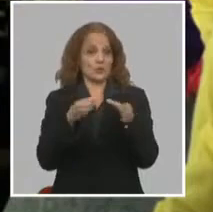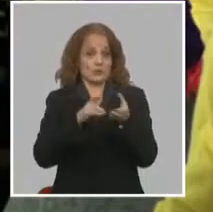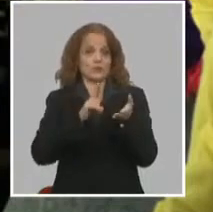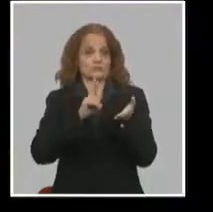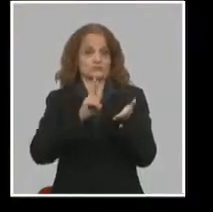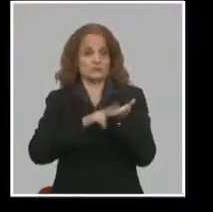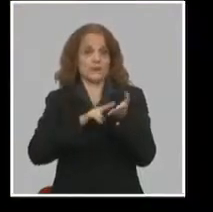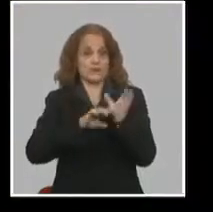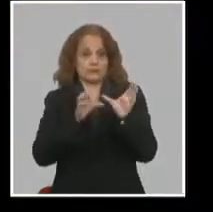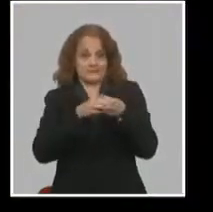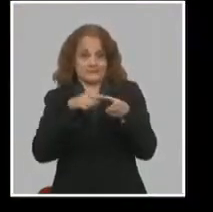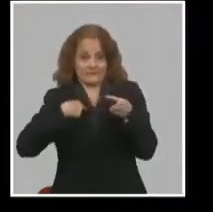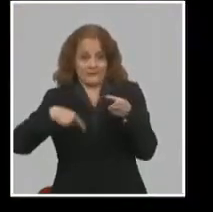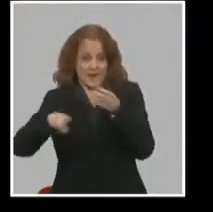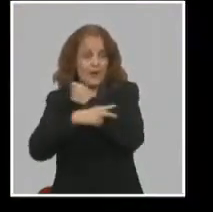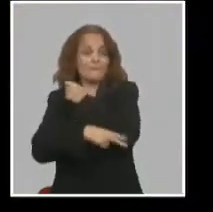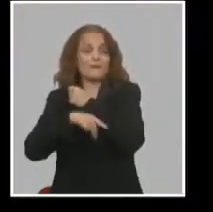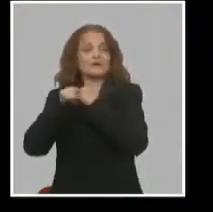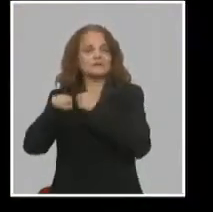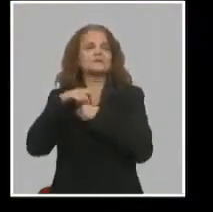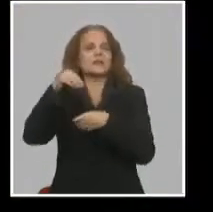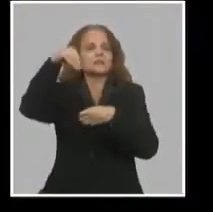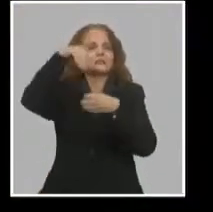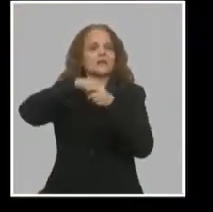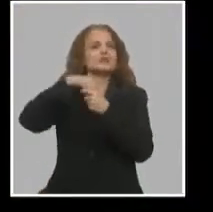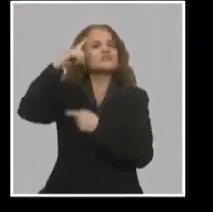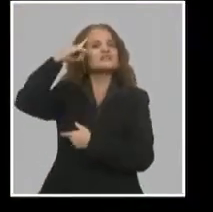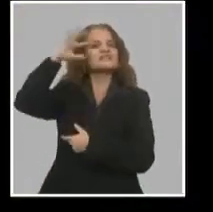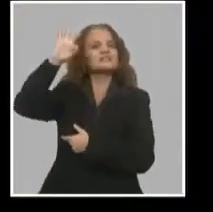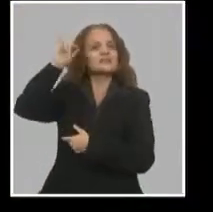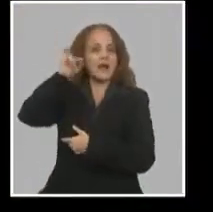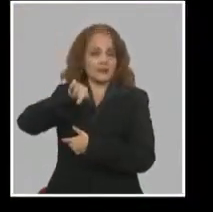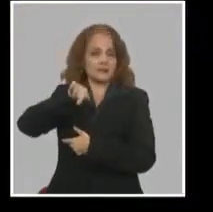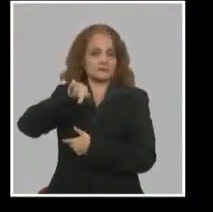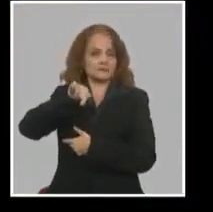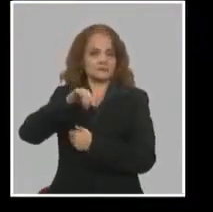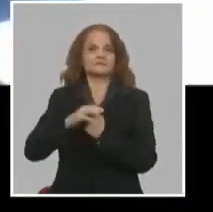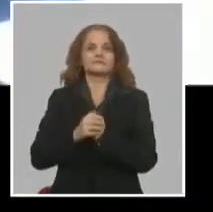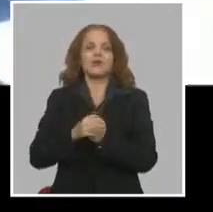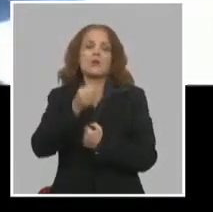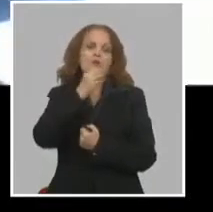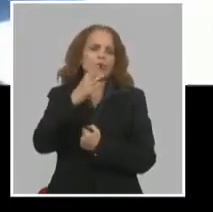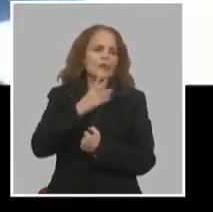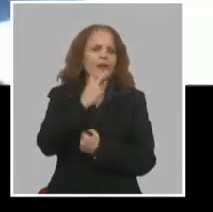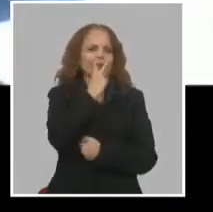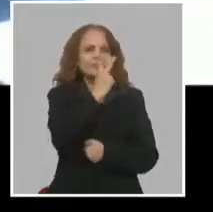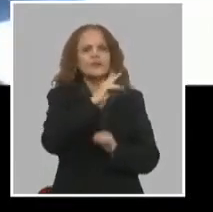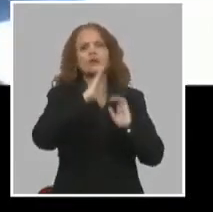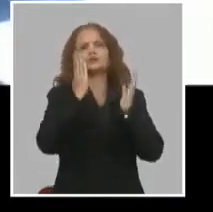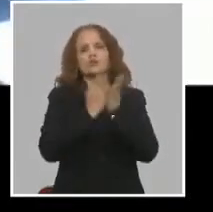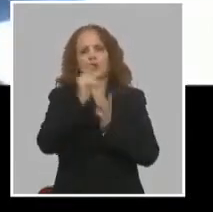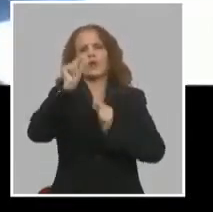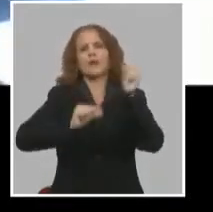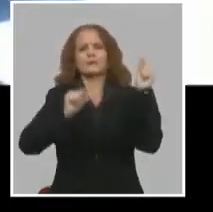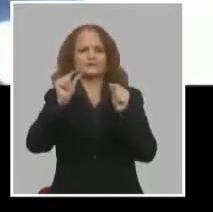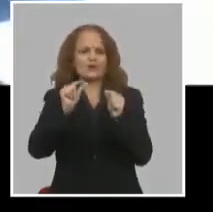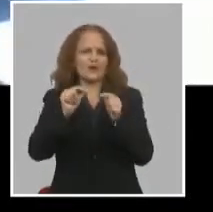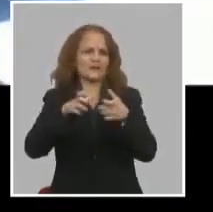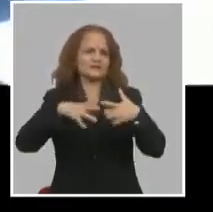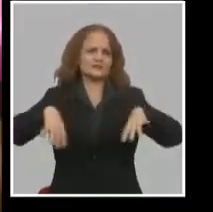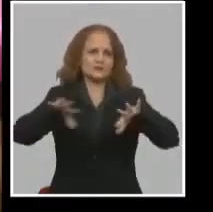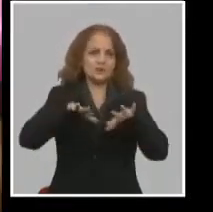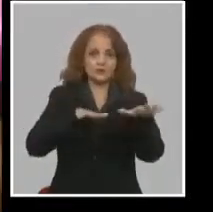llevaba un psiquiatra que era capaz de atender todos los trastornos relacionados con las situaciones de